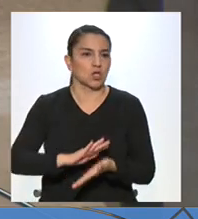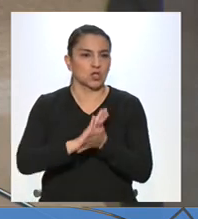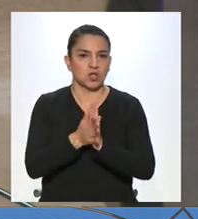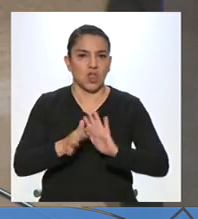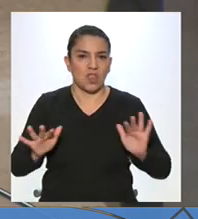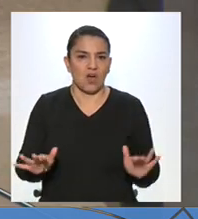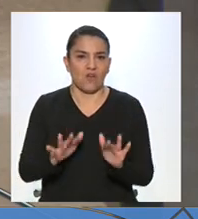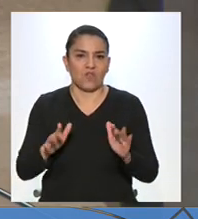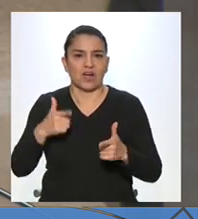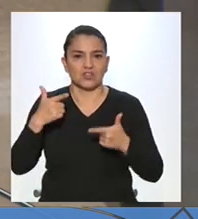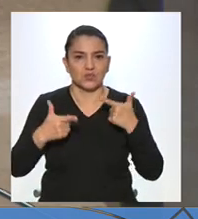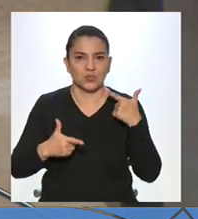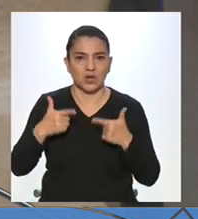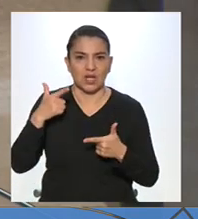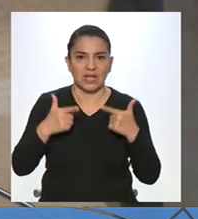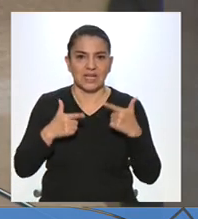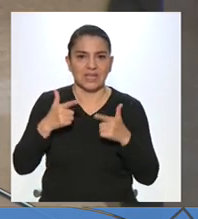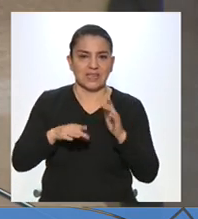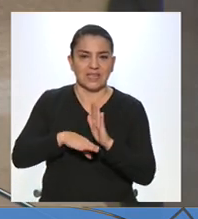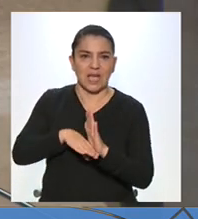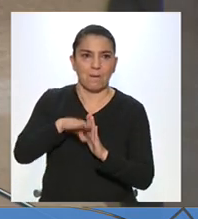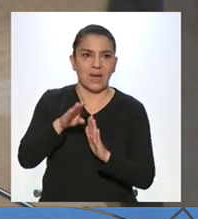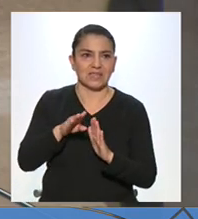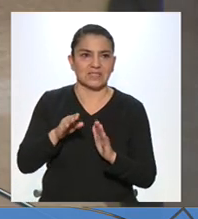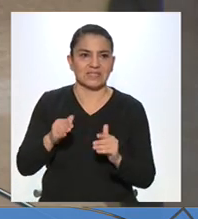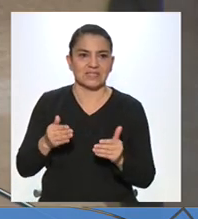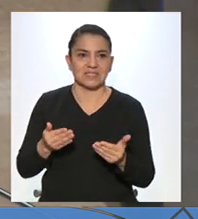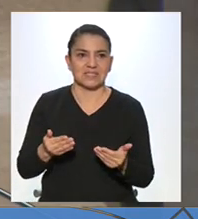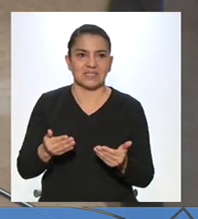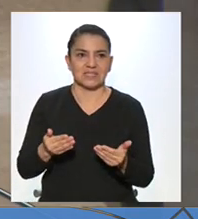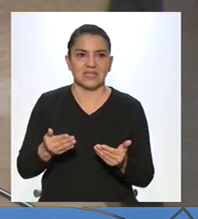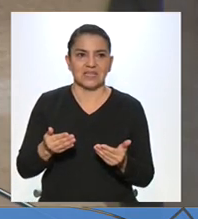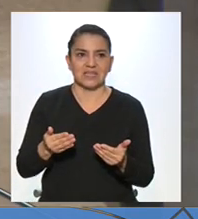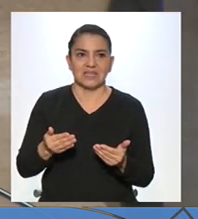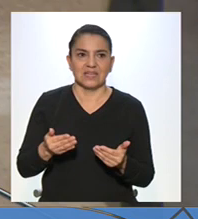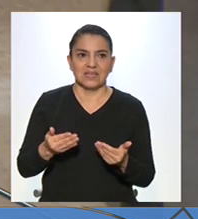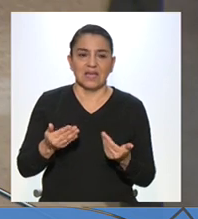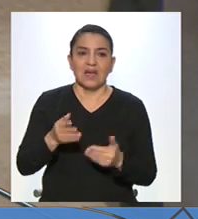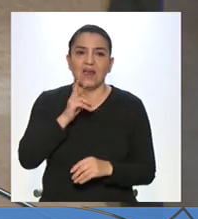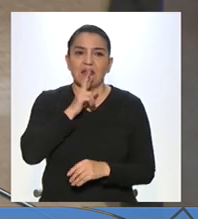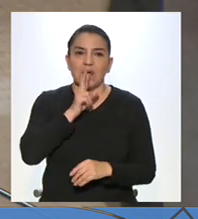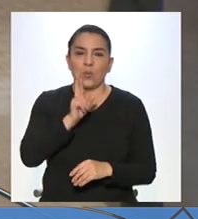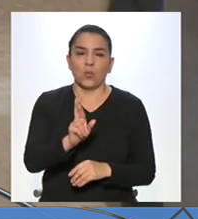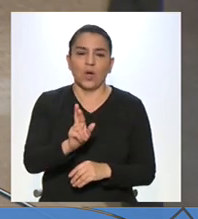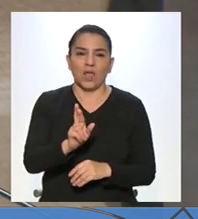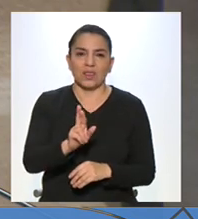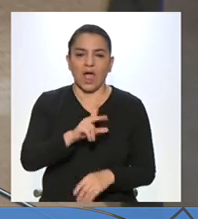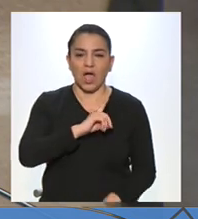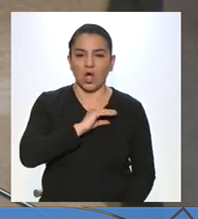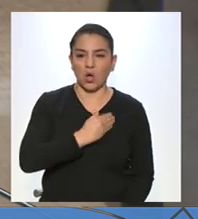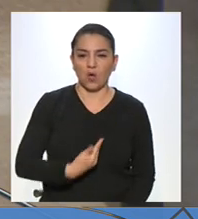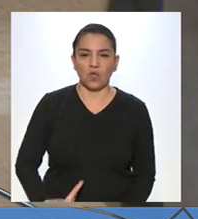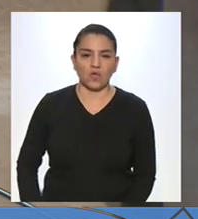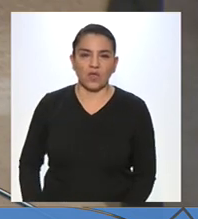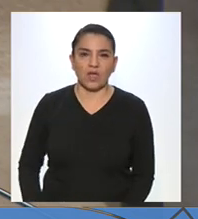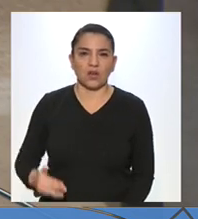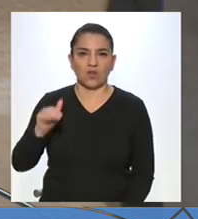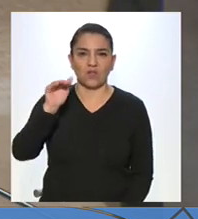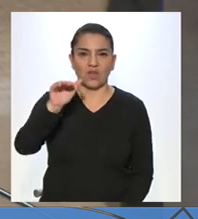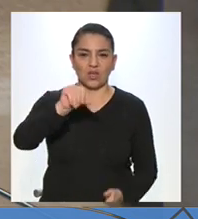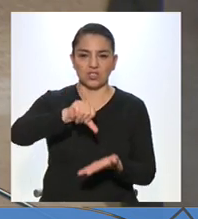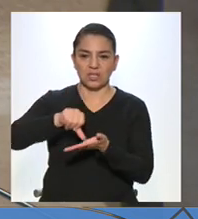de política, más la simultaneidad de la respuesta de gobiernos y bancos centrales en todo el